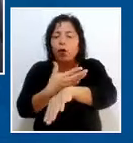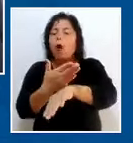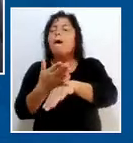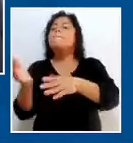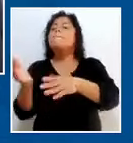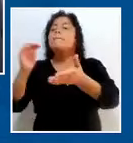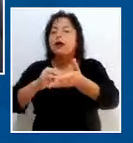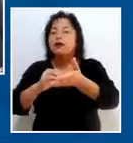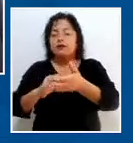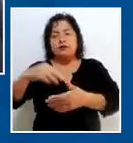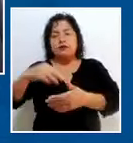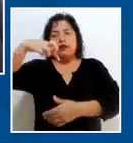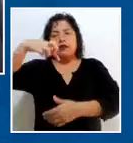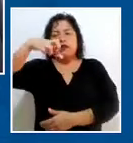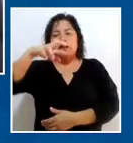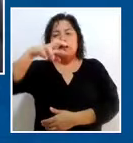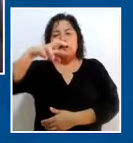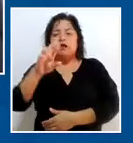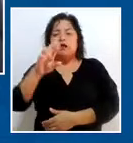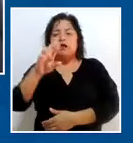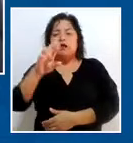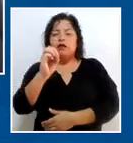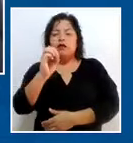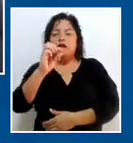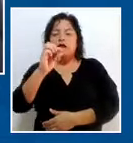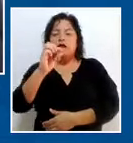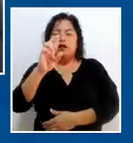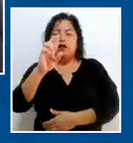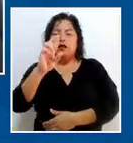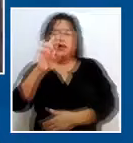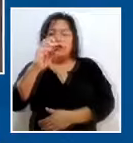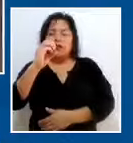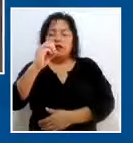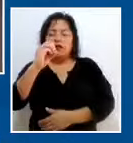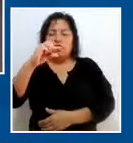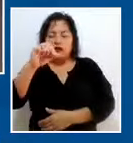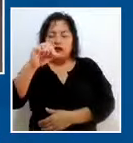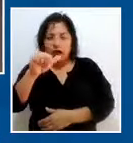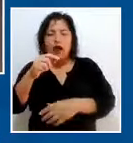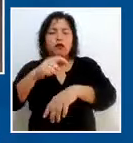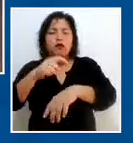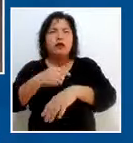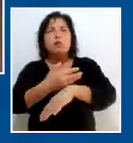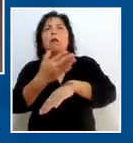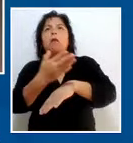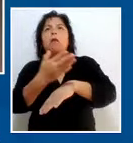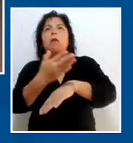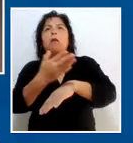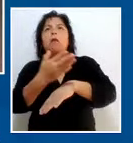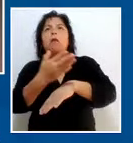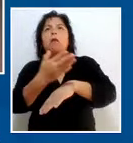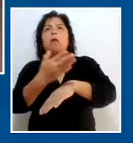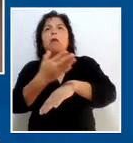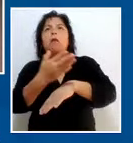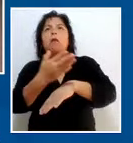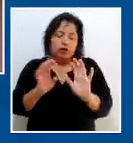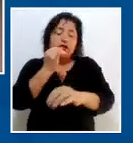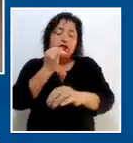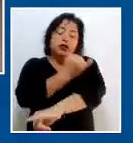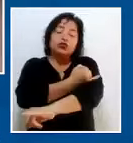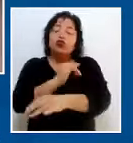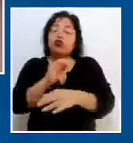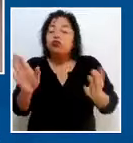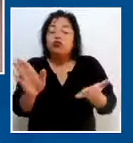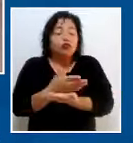prórroga, ¿no? Situaciones muy específicas, como por ejemplo, falta de personal, ¿no? En la pandemia,